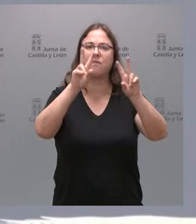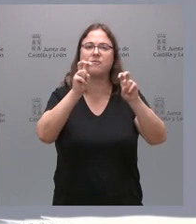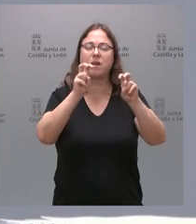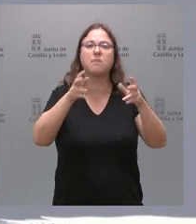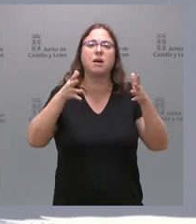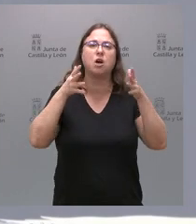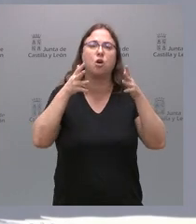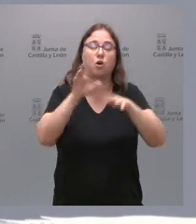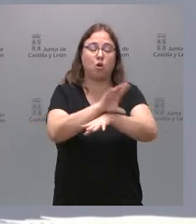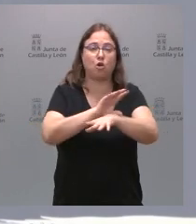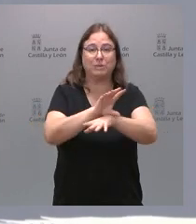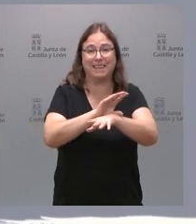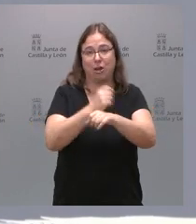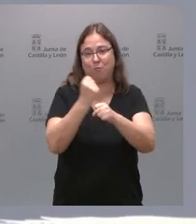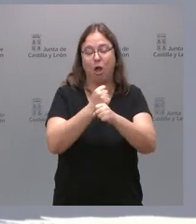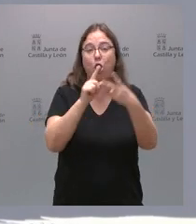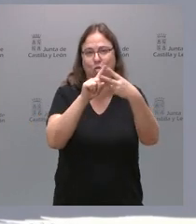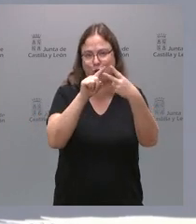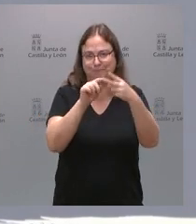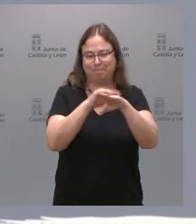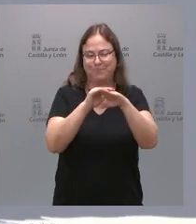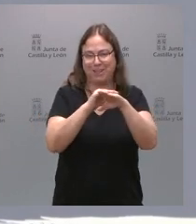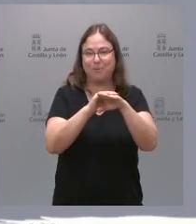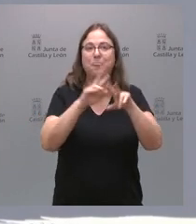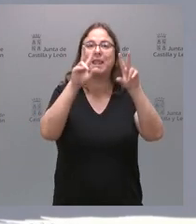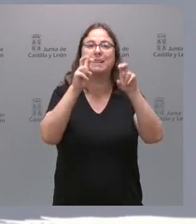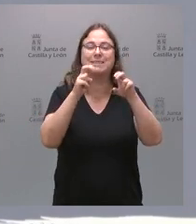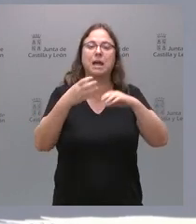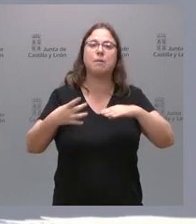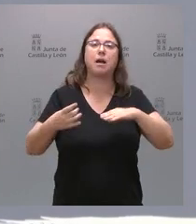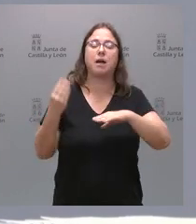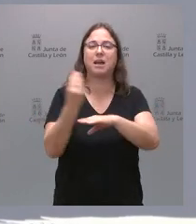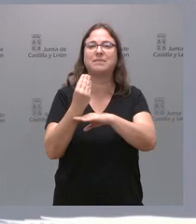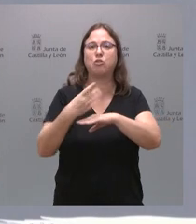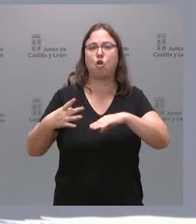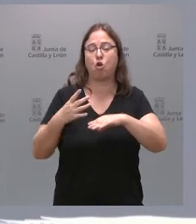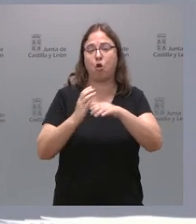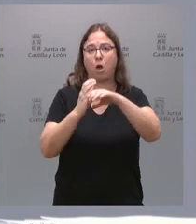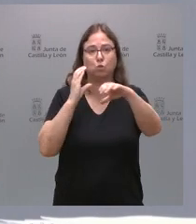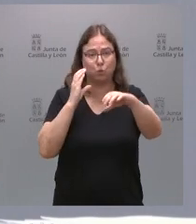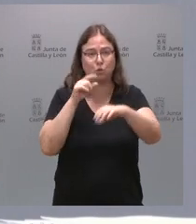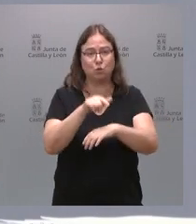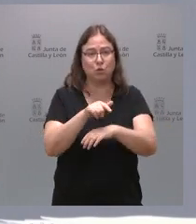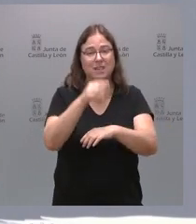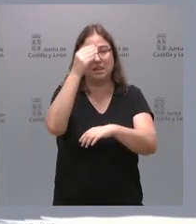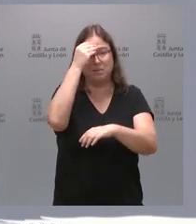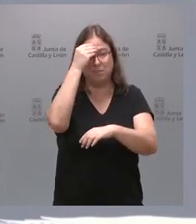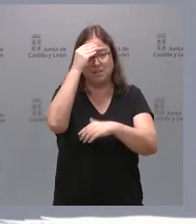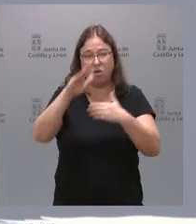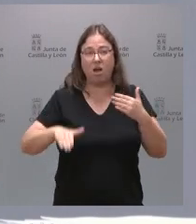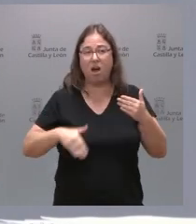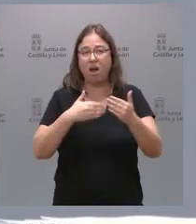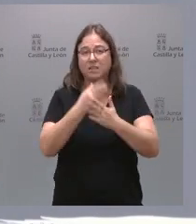consejero de empleo bueno dos cosas Perdón del tema de la estación de autobuses entiendo que entonces la concesión es hasta